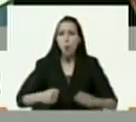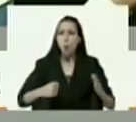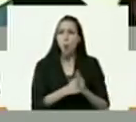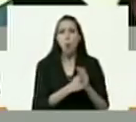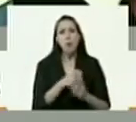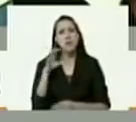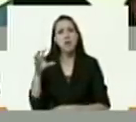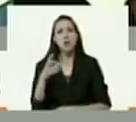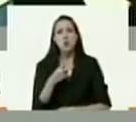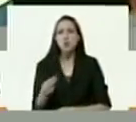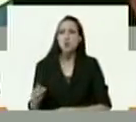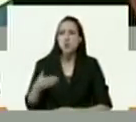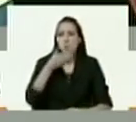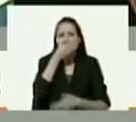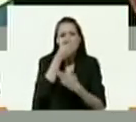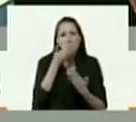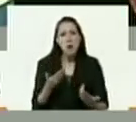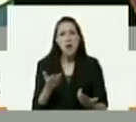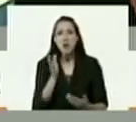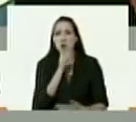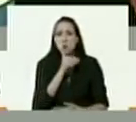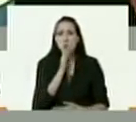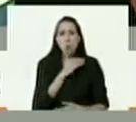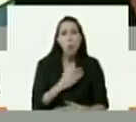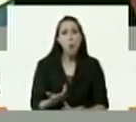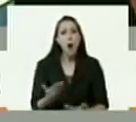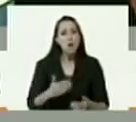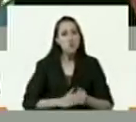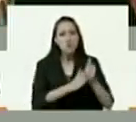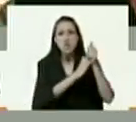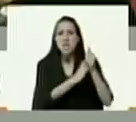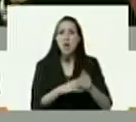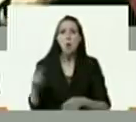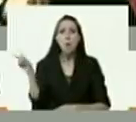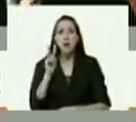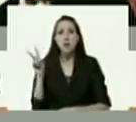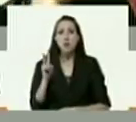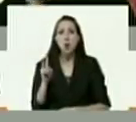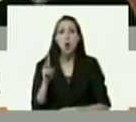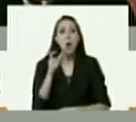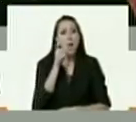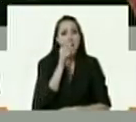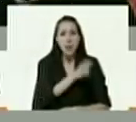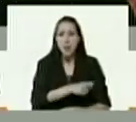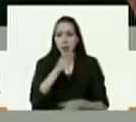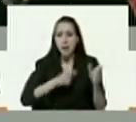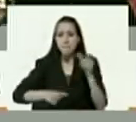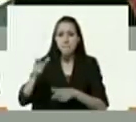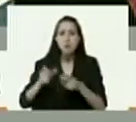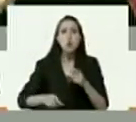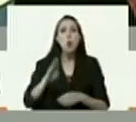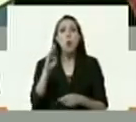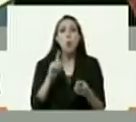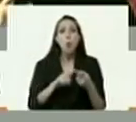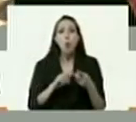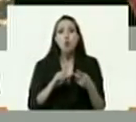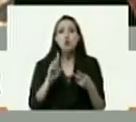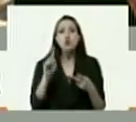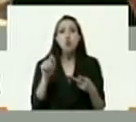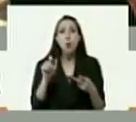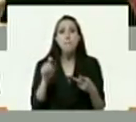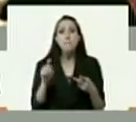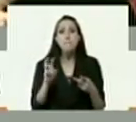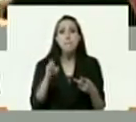imperialistas, donde ni siquiera hay un liderazgo real venezolano, sino que los líderes eran Bolton, Pence, Marco Rubio y toda esta